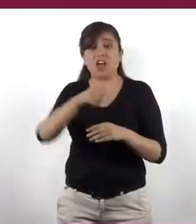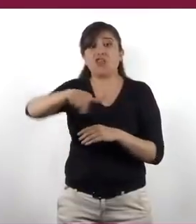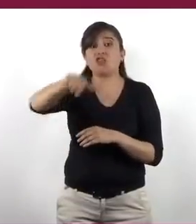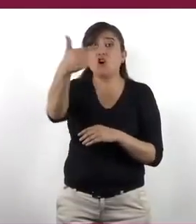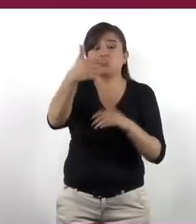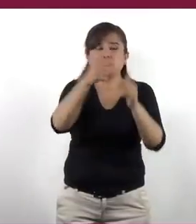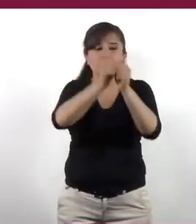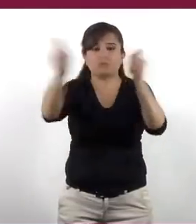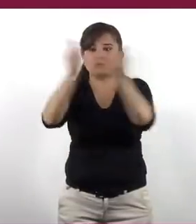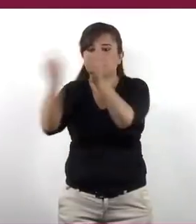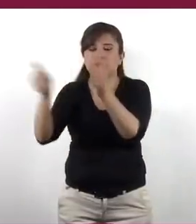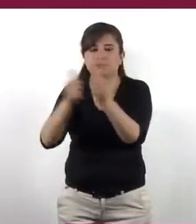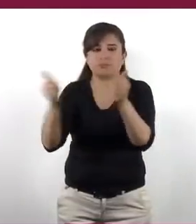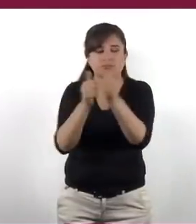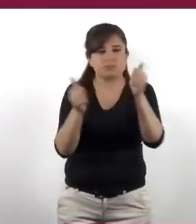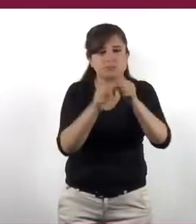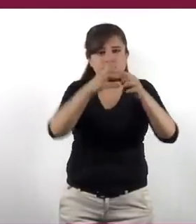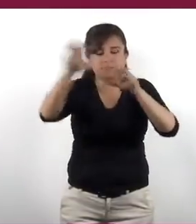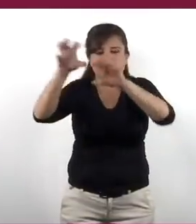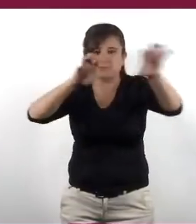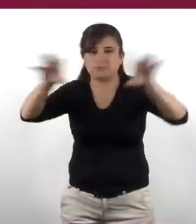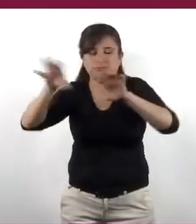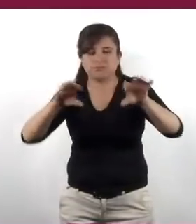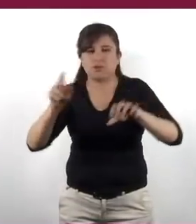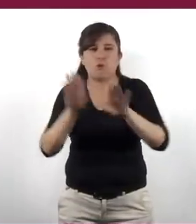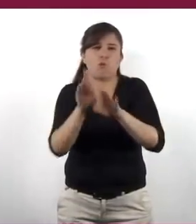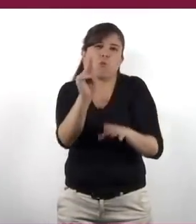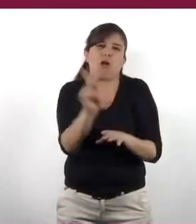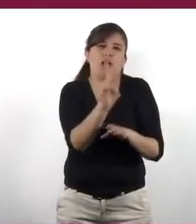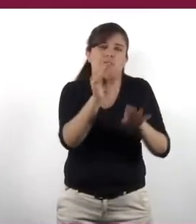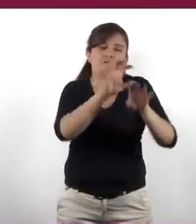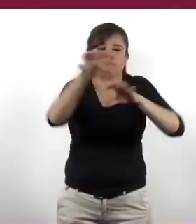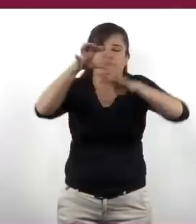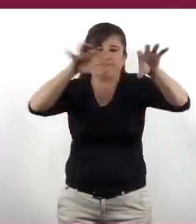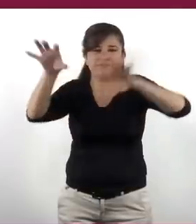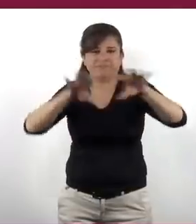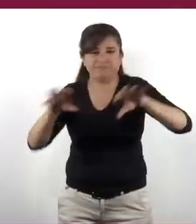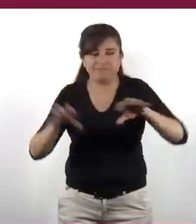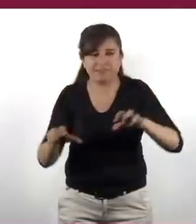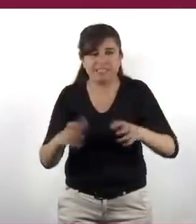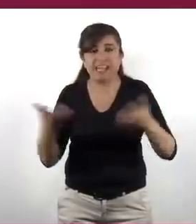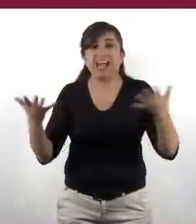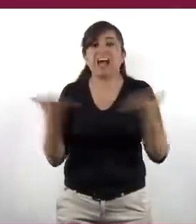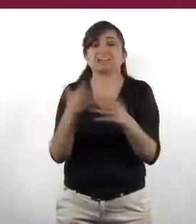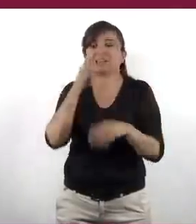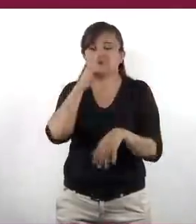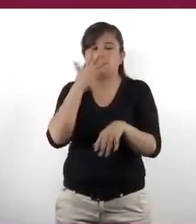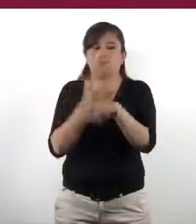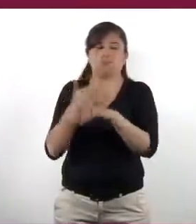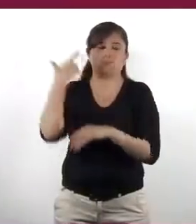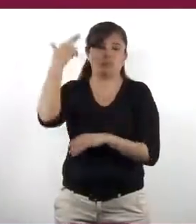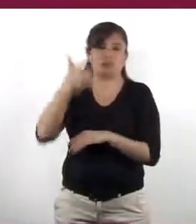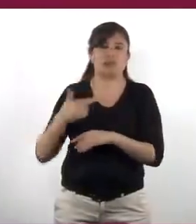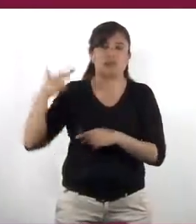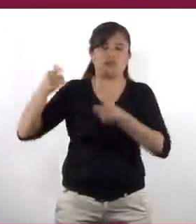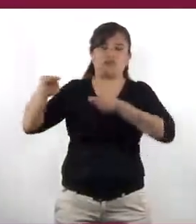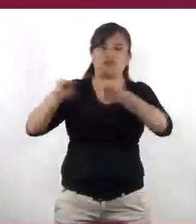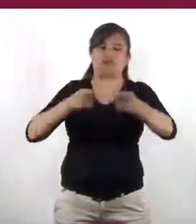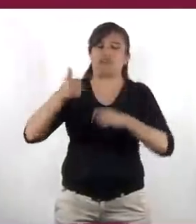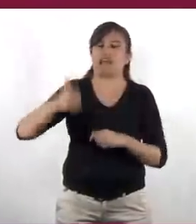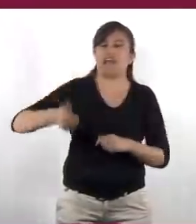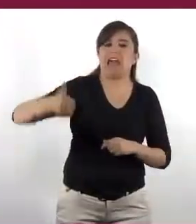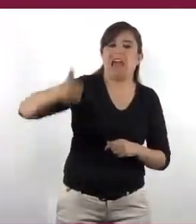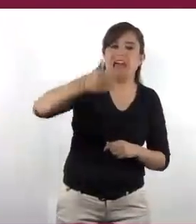12 espacios jurisdiccionales que tenían un intendente que hacía las veces de las funciones del virrey en cada uno